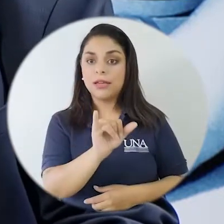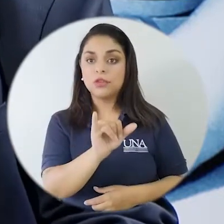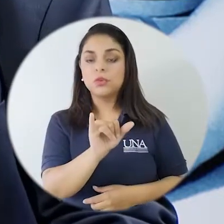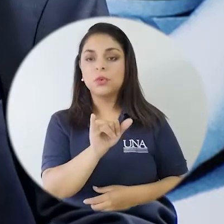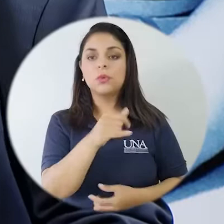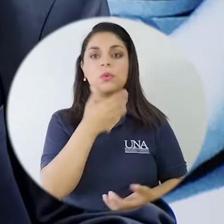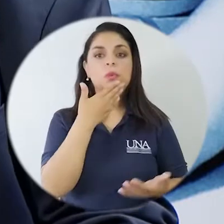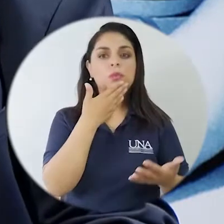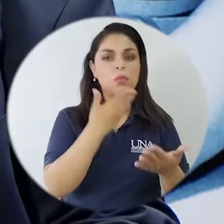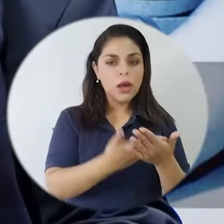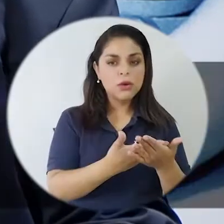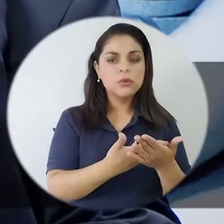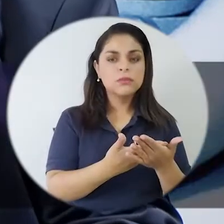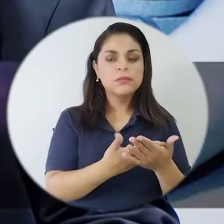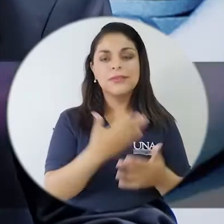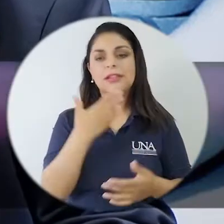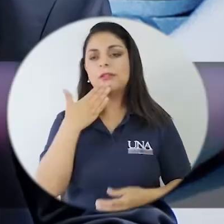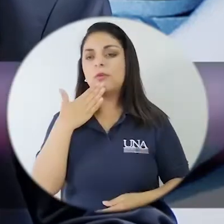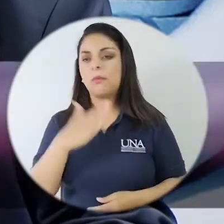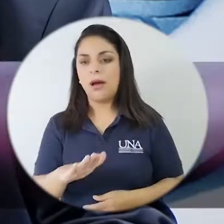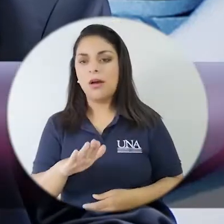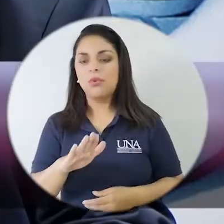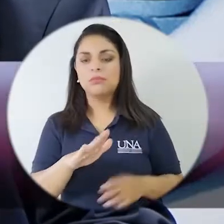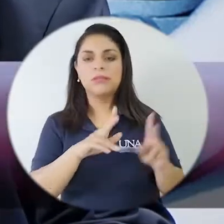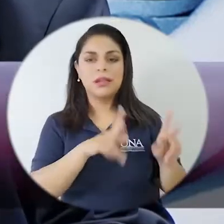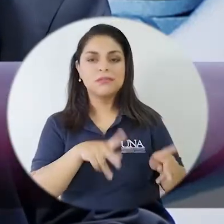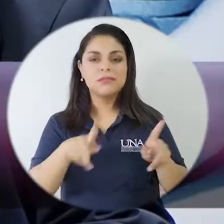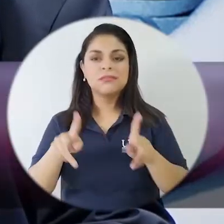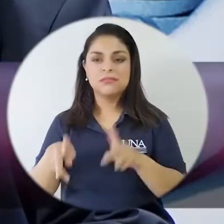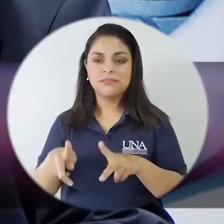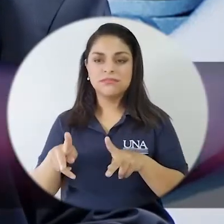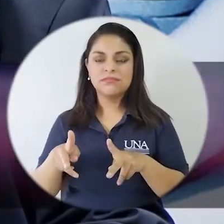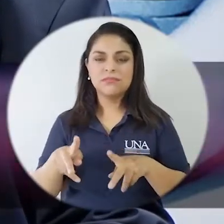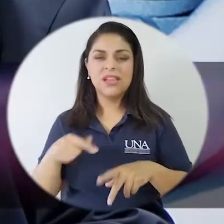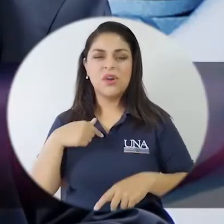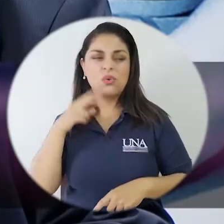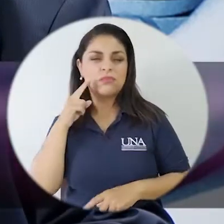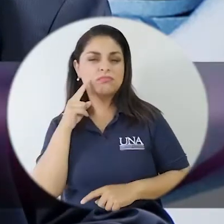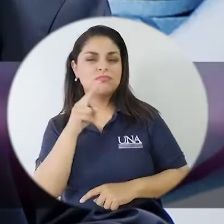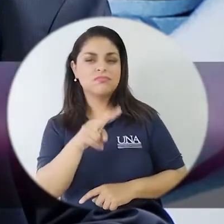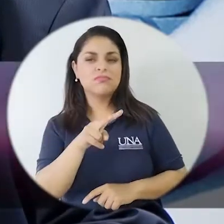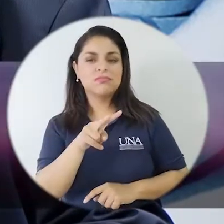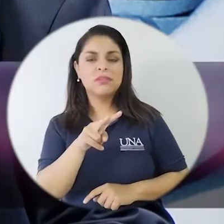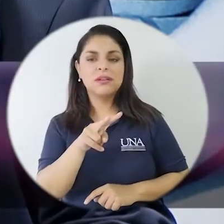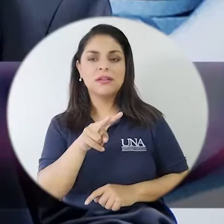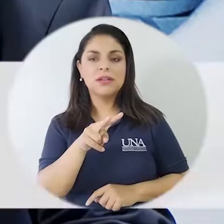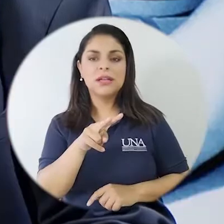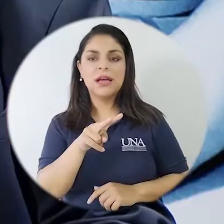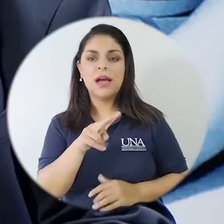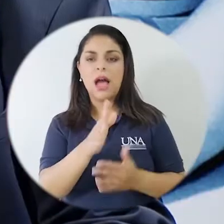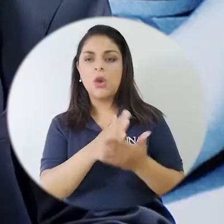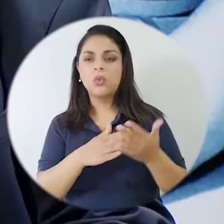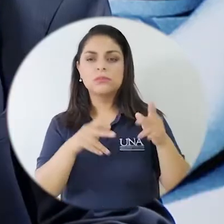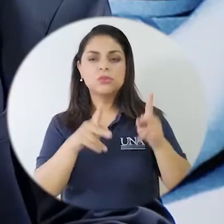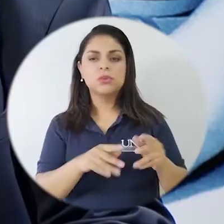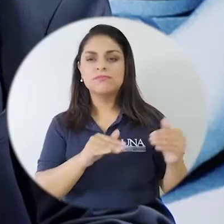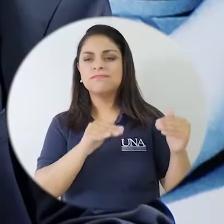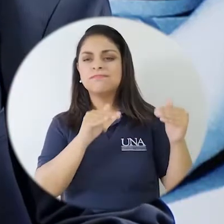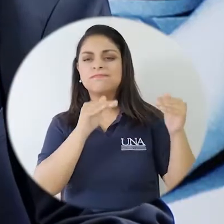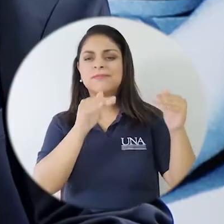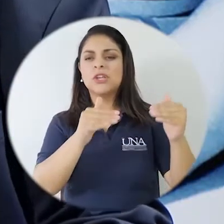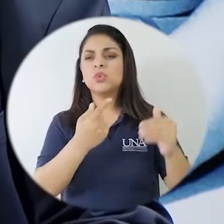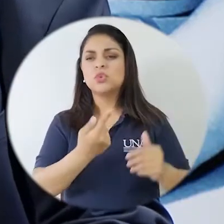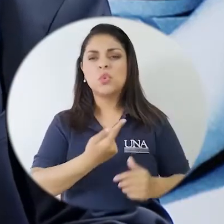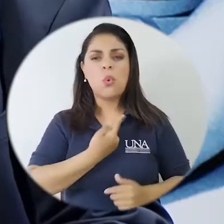sacado lo mejor y lo peor del ser humano en los Sí. procesos, porque uno observa, por un lado, ciertamente